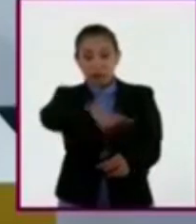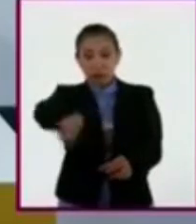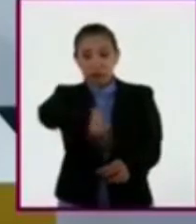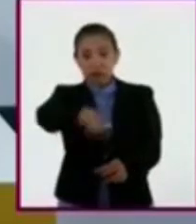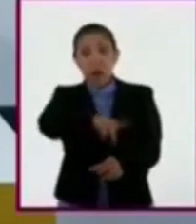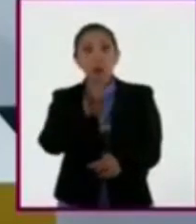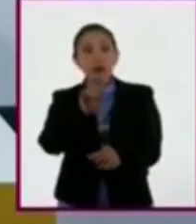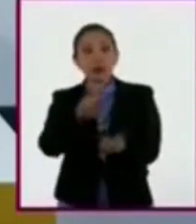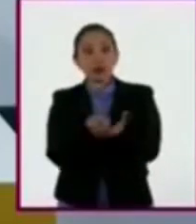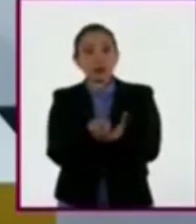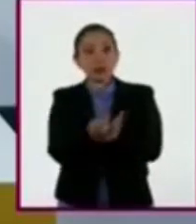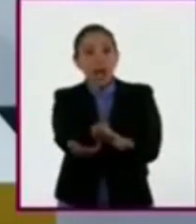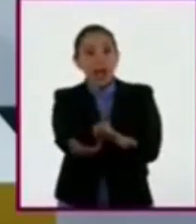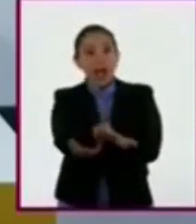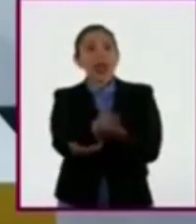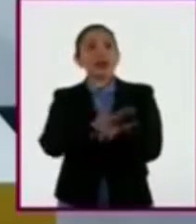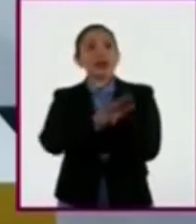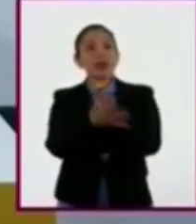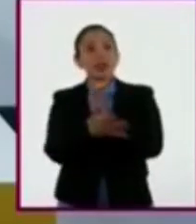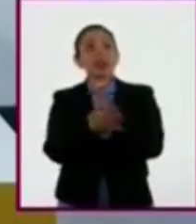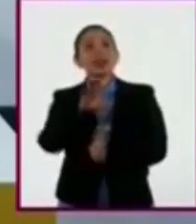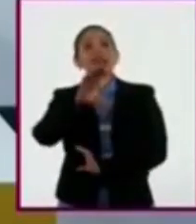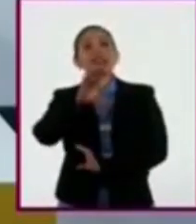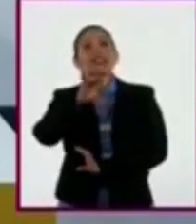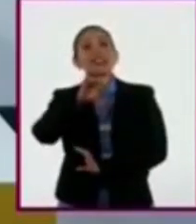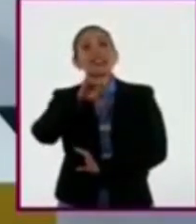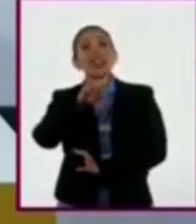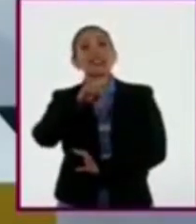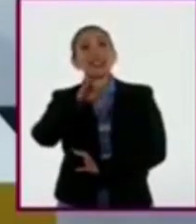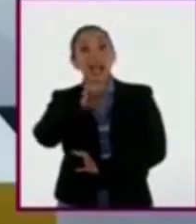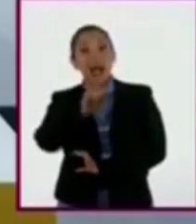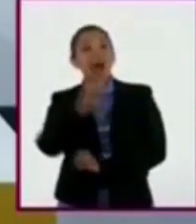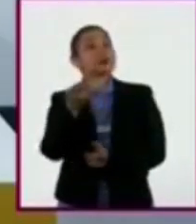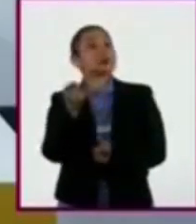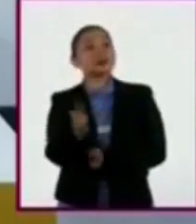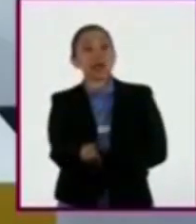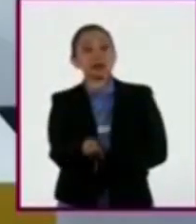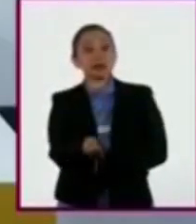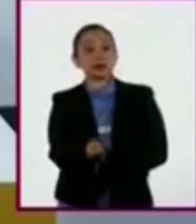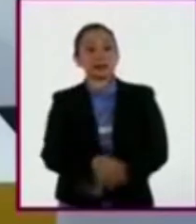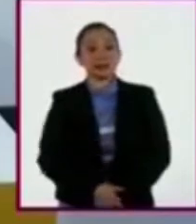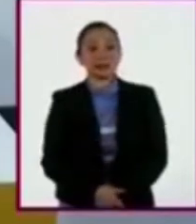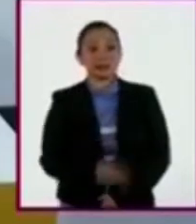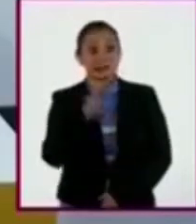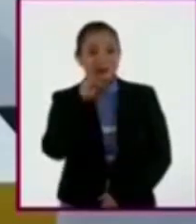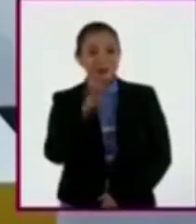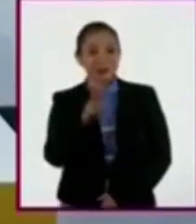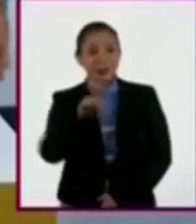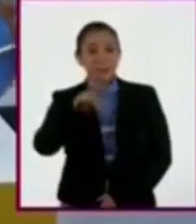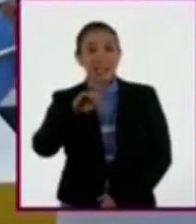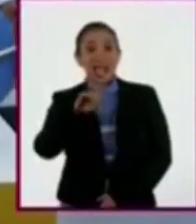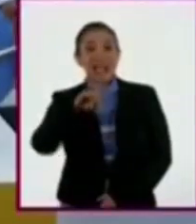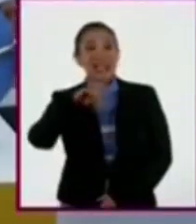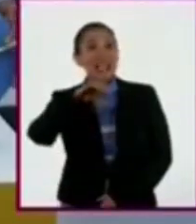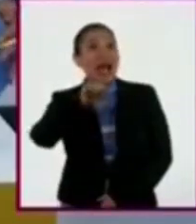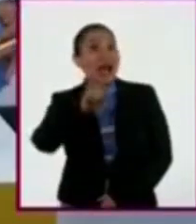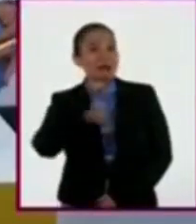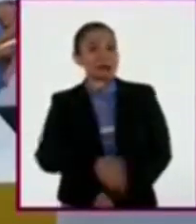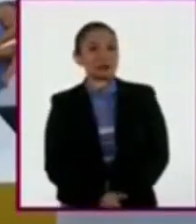energía potencial se libera, convirtiéndose en energía cinética, dando lugar a la energía mecánica.